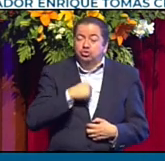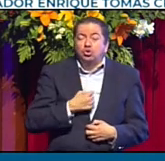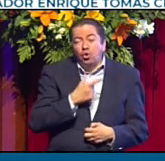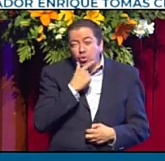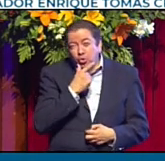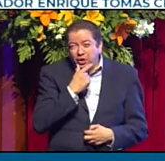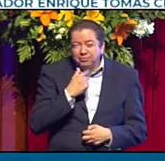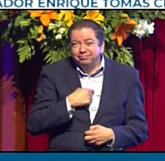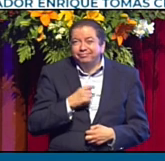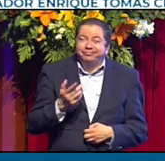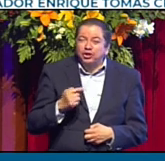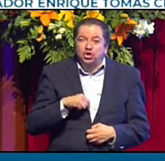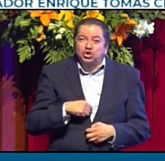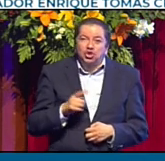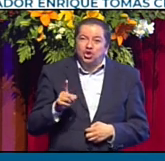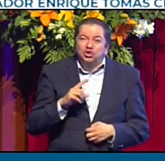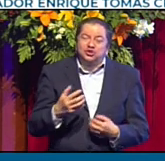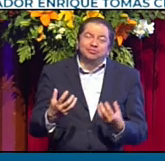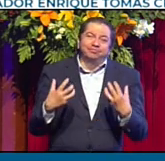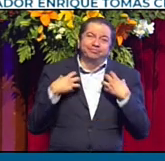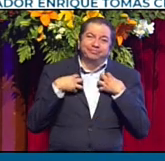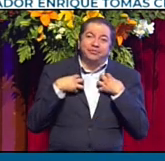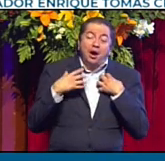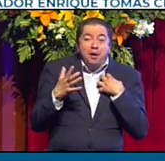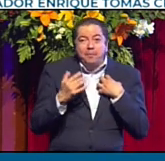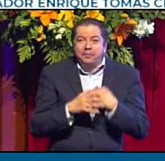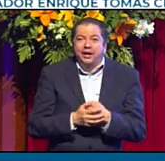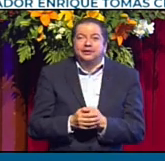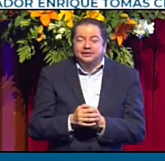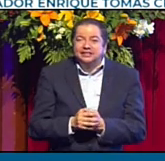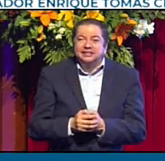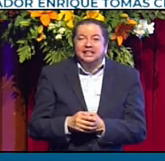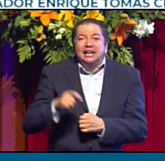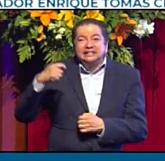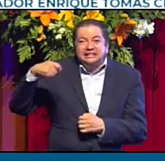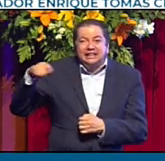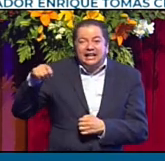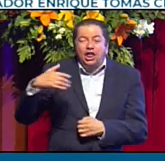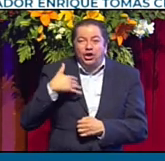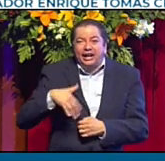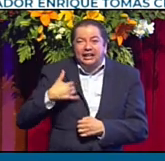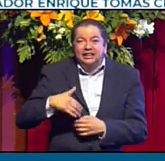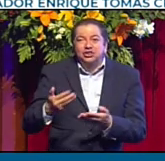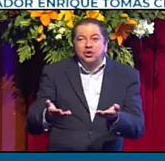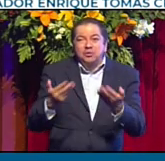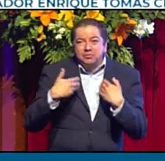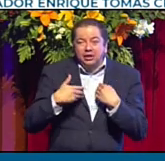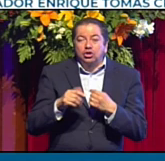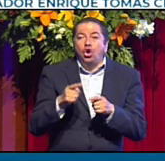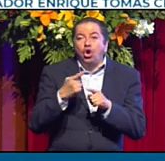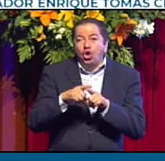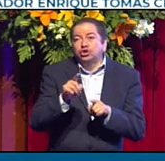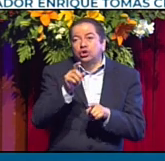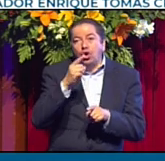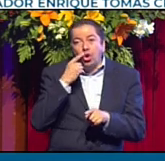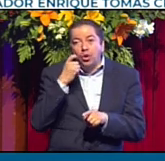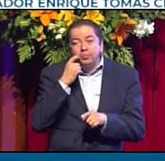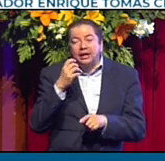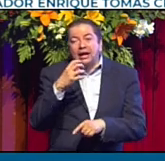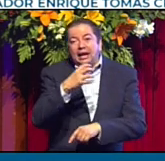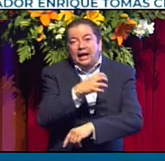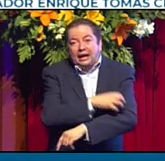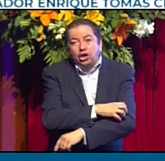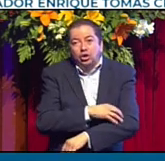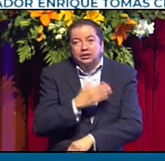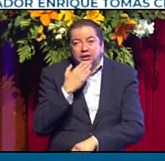nada, creo no merecerlo, el Senado argentino nos entregó esta distinción, otros hombres de la región también lo han recibido,